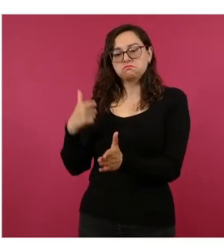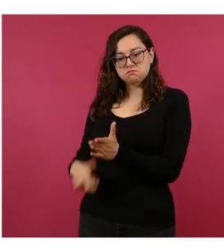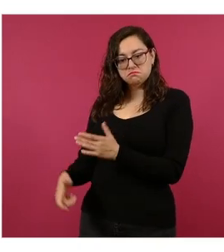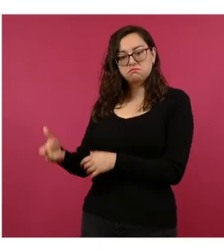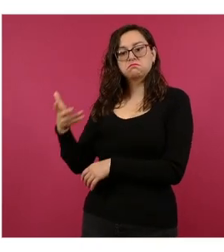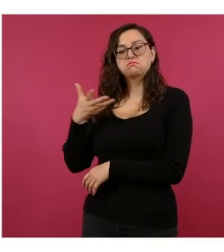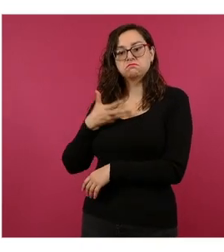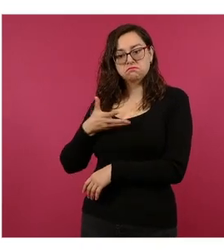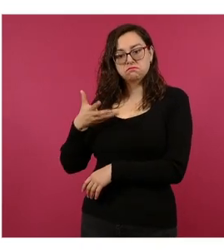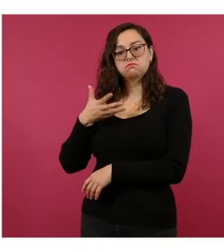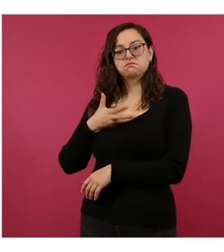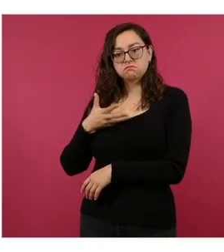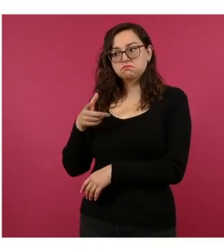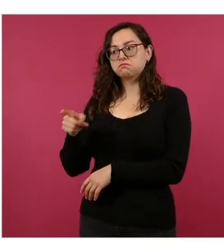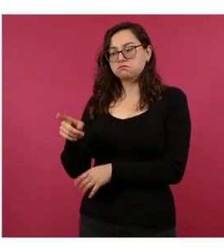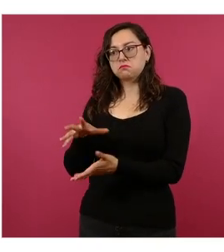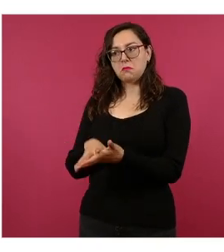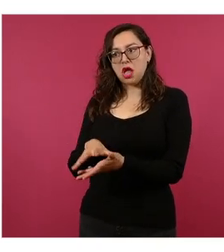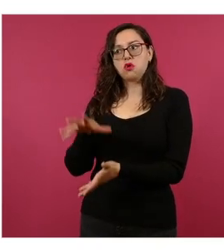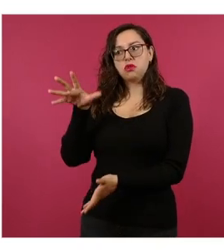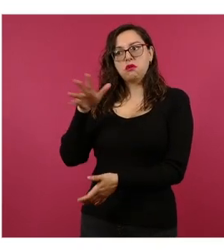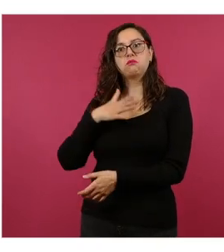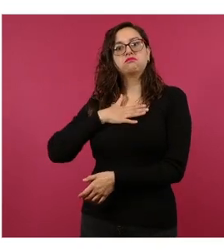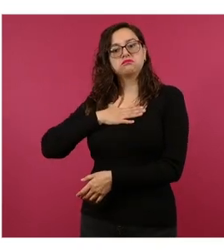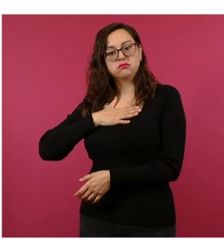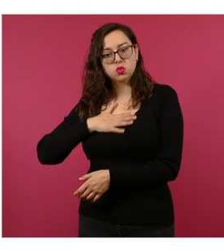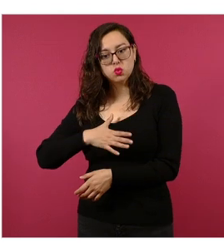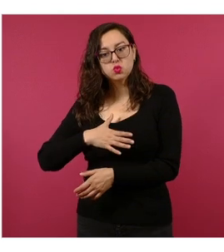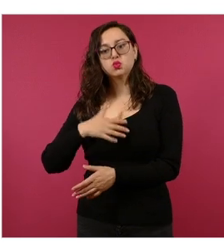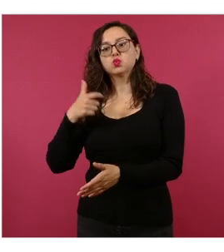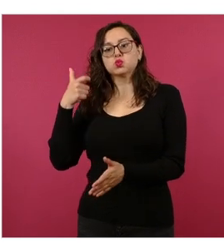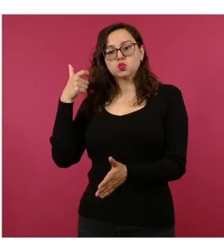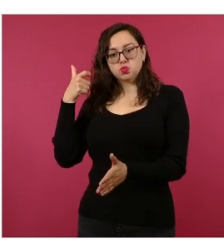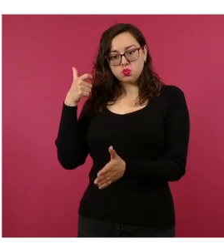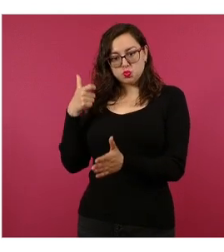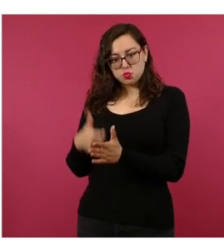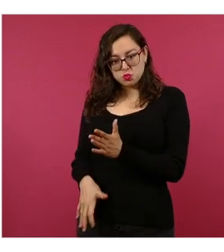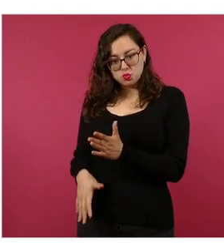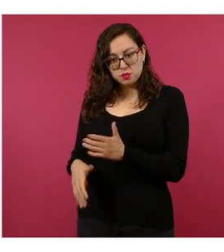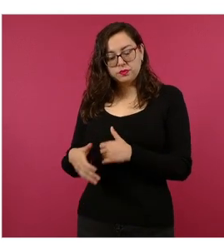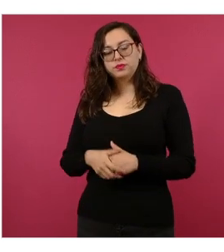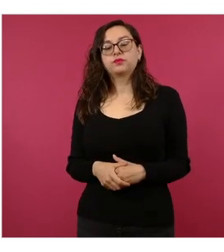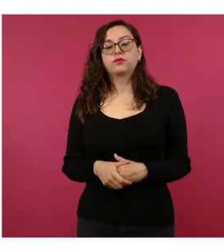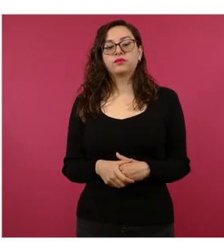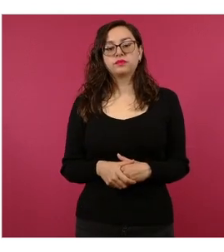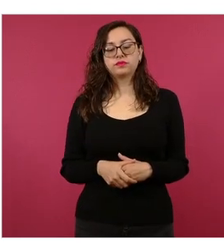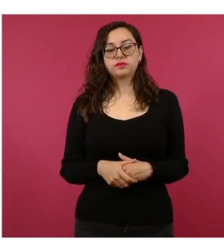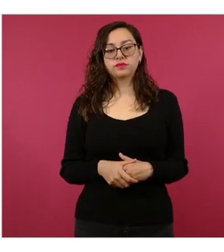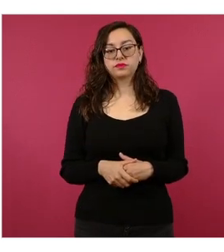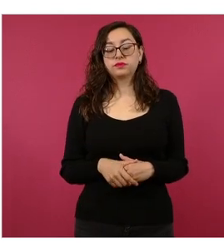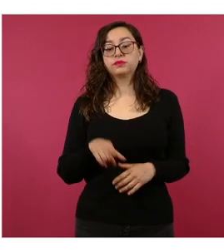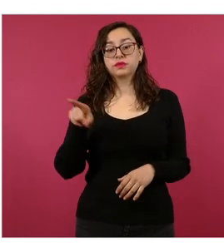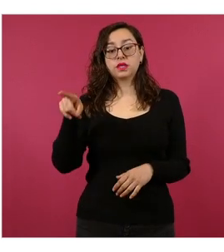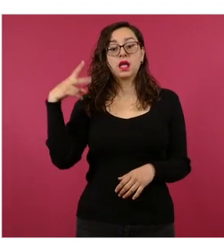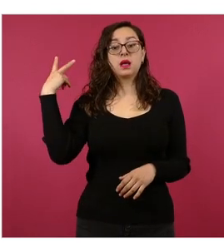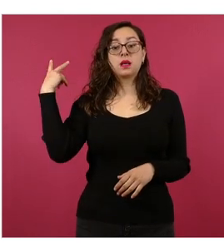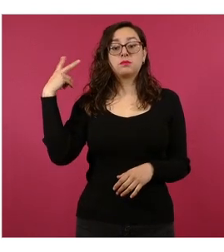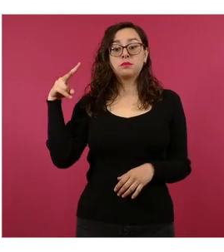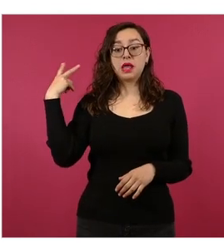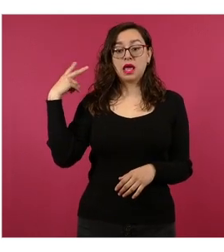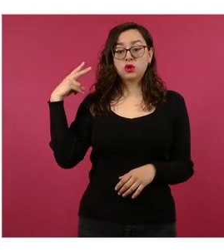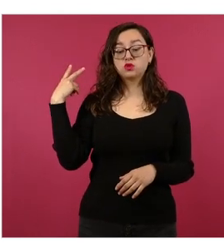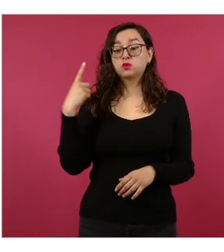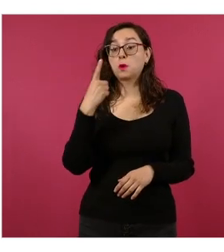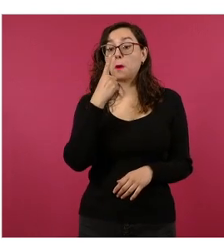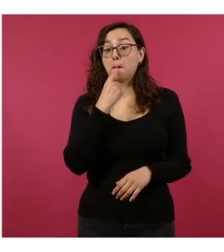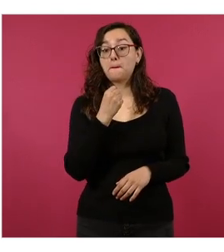mayor el grueso de casos que encontramos. Es claro verlo en el caso de la Premium, en la capital del estado, en el puerto de Veracruz, perdón,